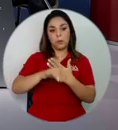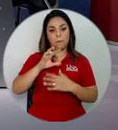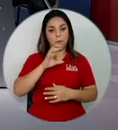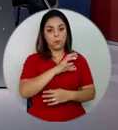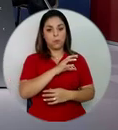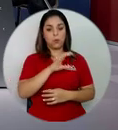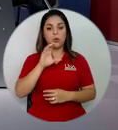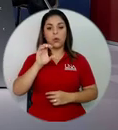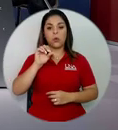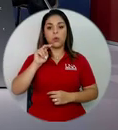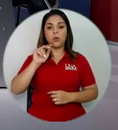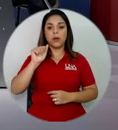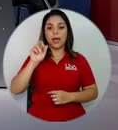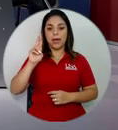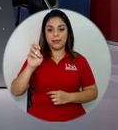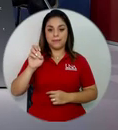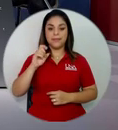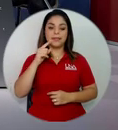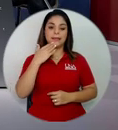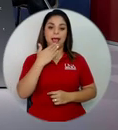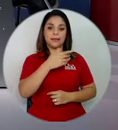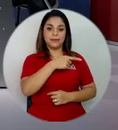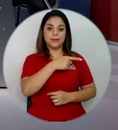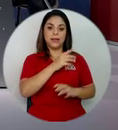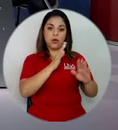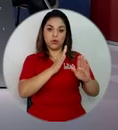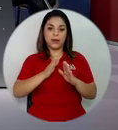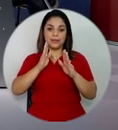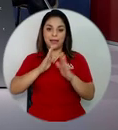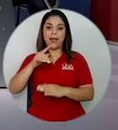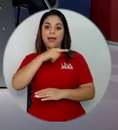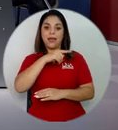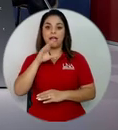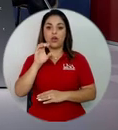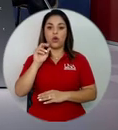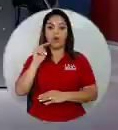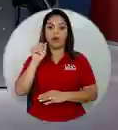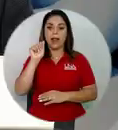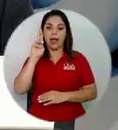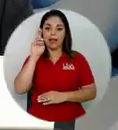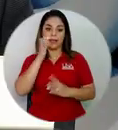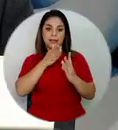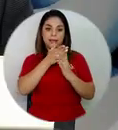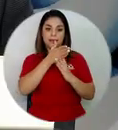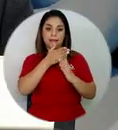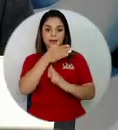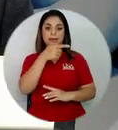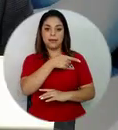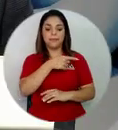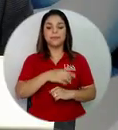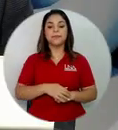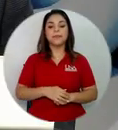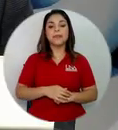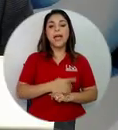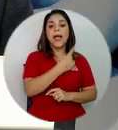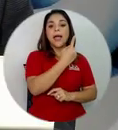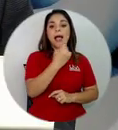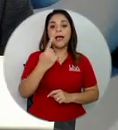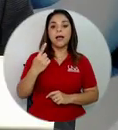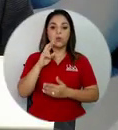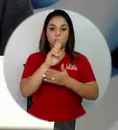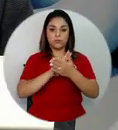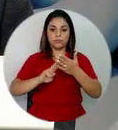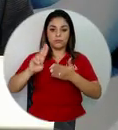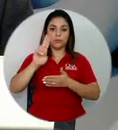ser un proyecto de CONARE, nos organizamos alrededor de CONARE, ¿verdad? Entonces, cada universidad tiene